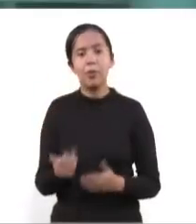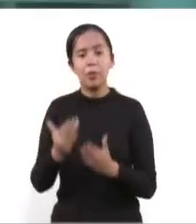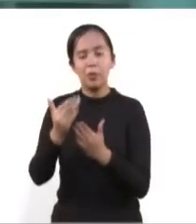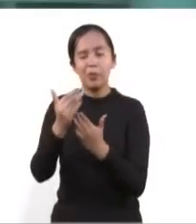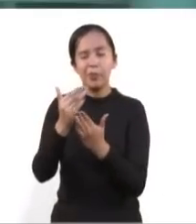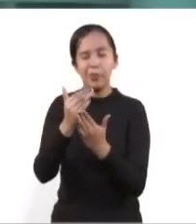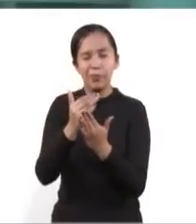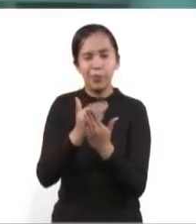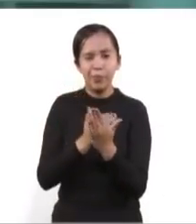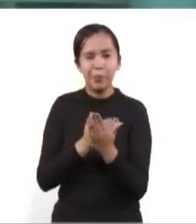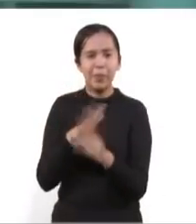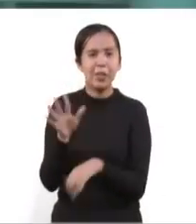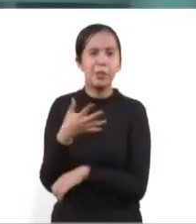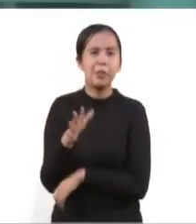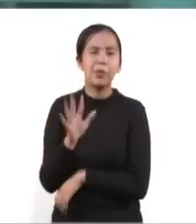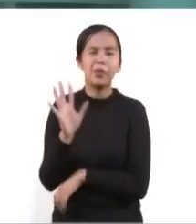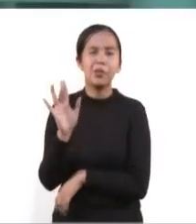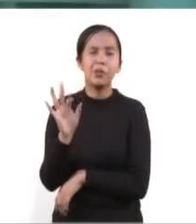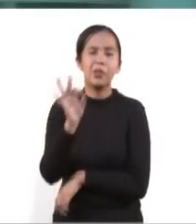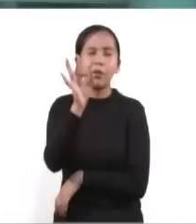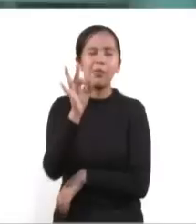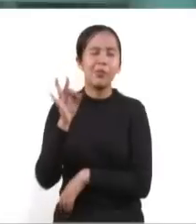reducción pues de más del 50%.